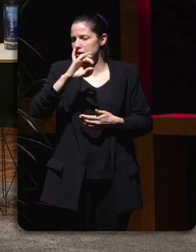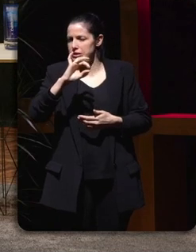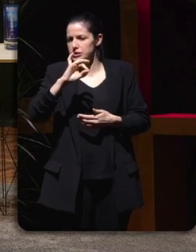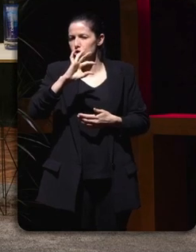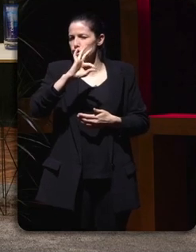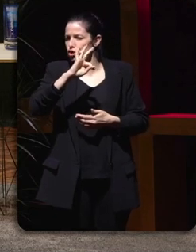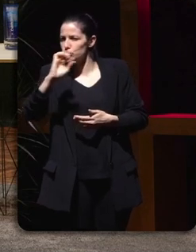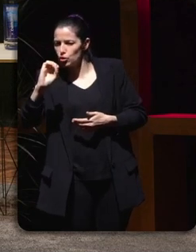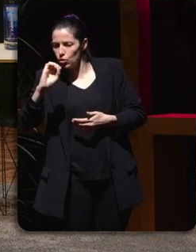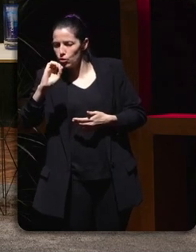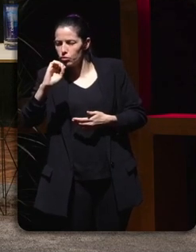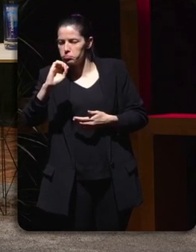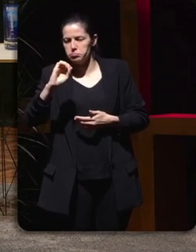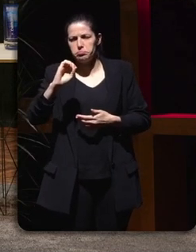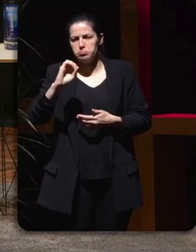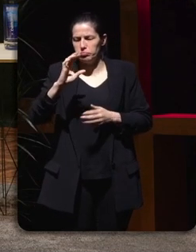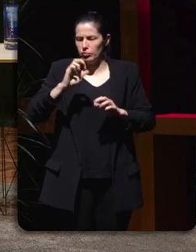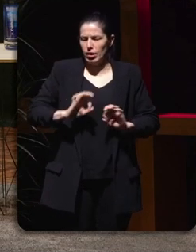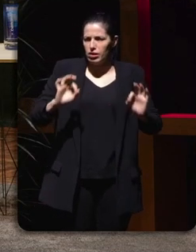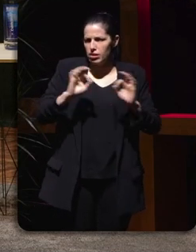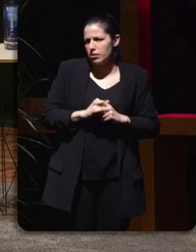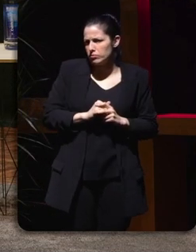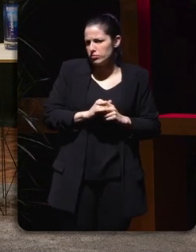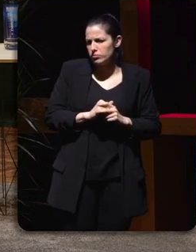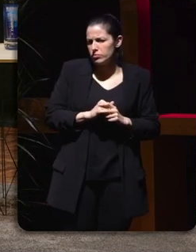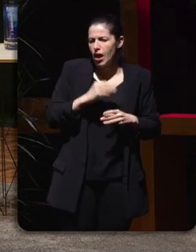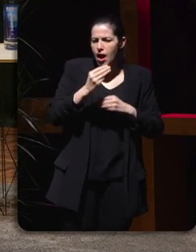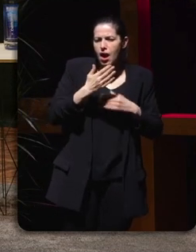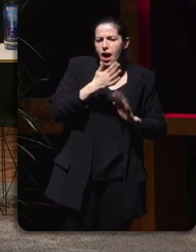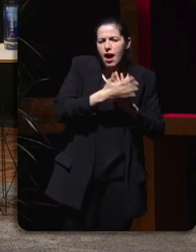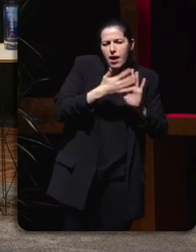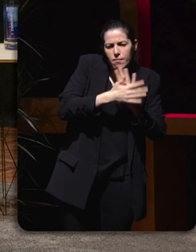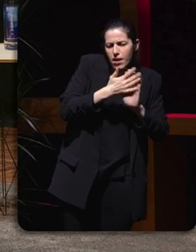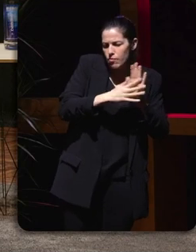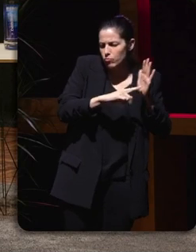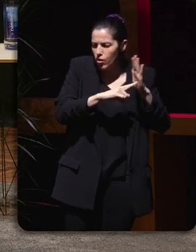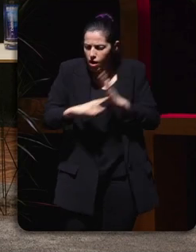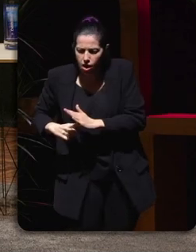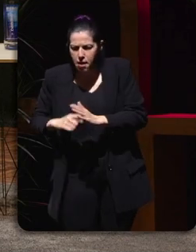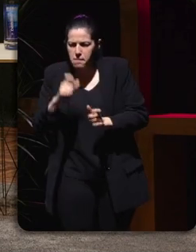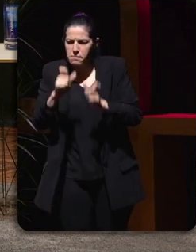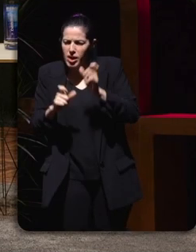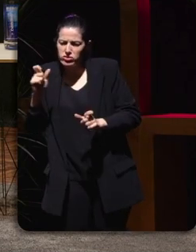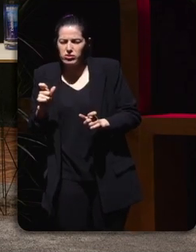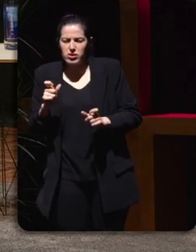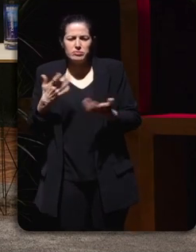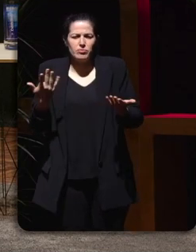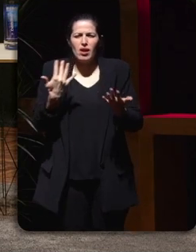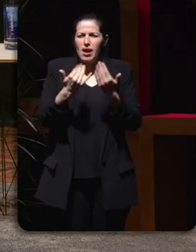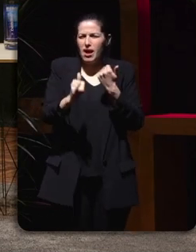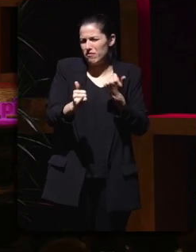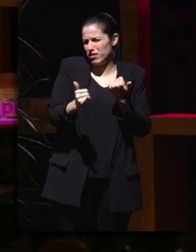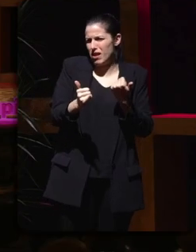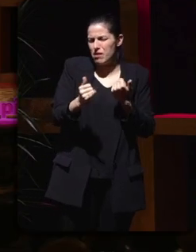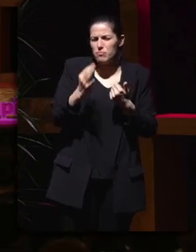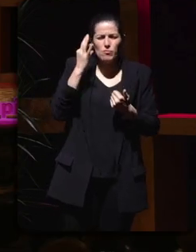estamos hablando de discriminar estamos hablando de discriminar a personas no a las partes del cuerpo pero tienen tal costumbre de cosificarnos y demostrarnos